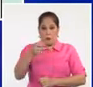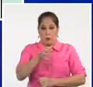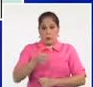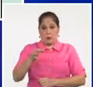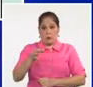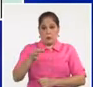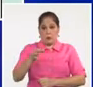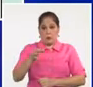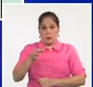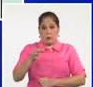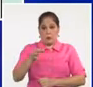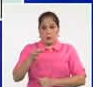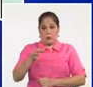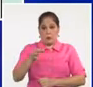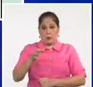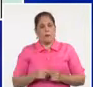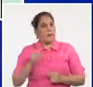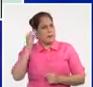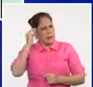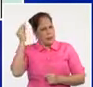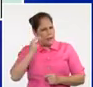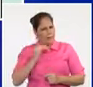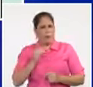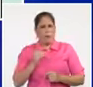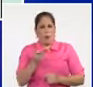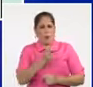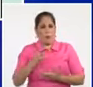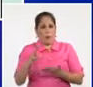aunque tienen todos sus